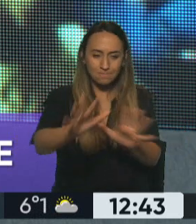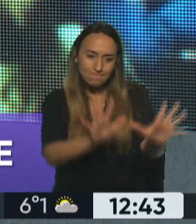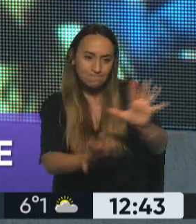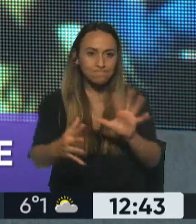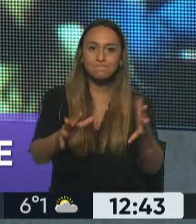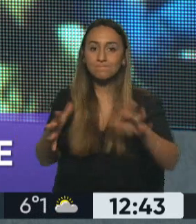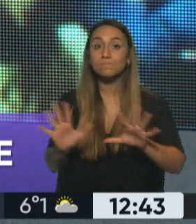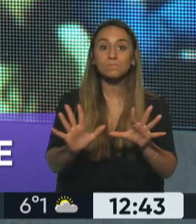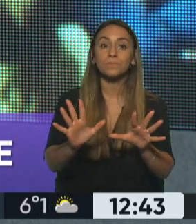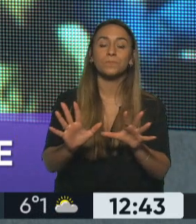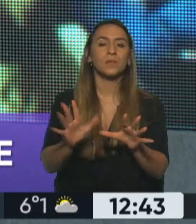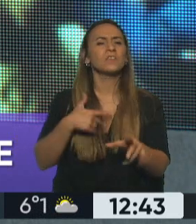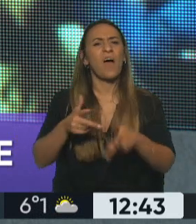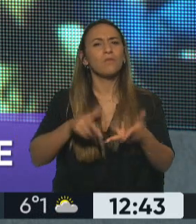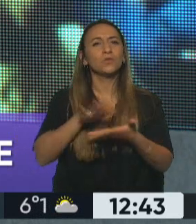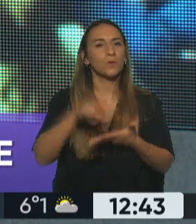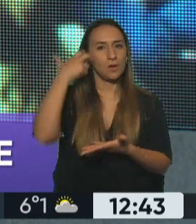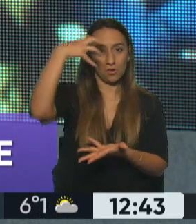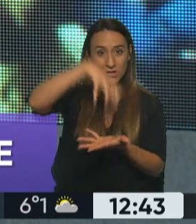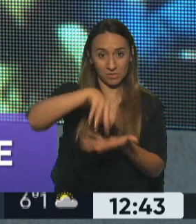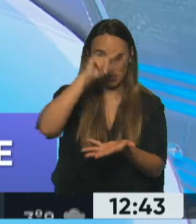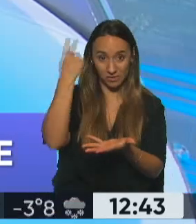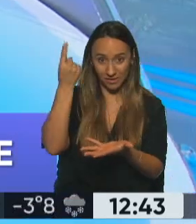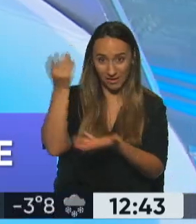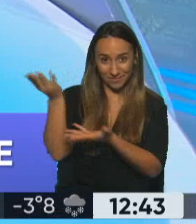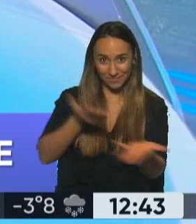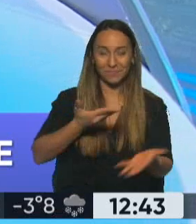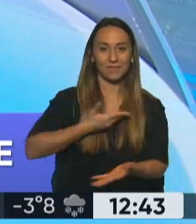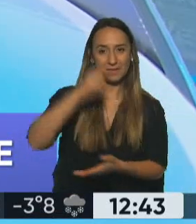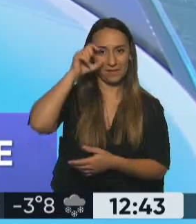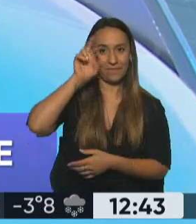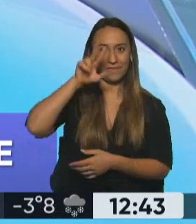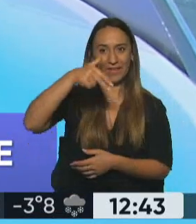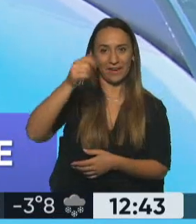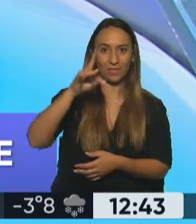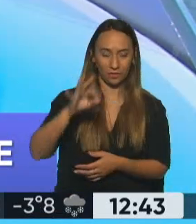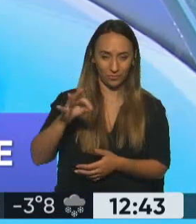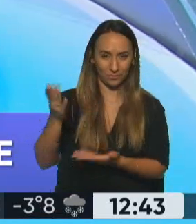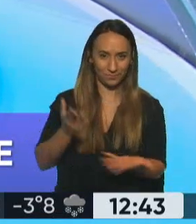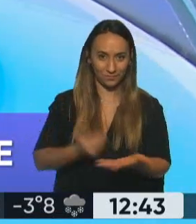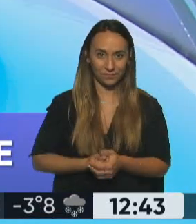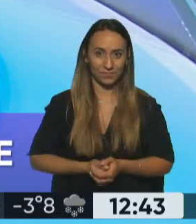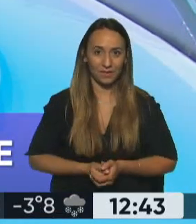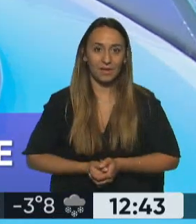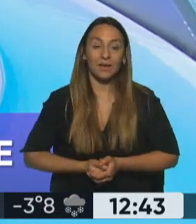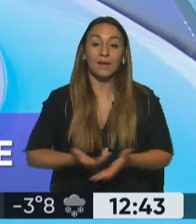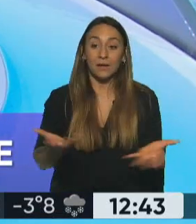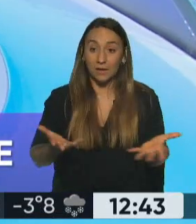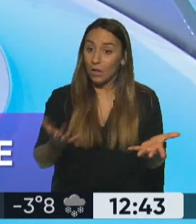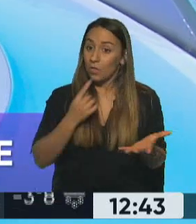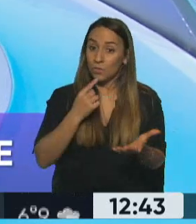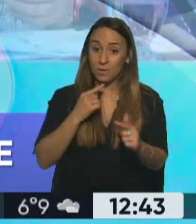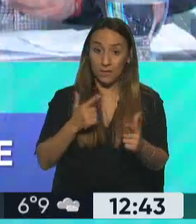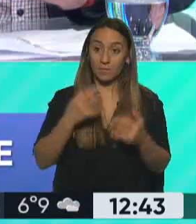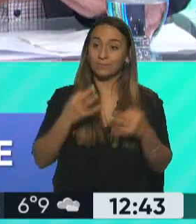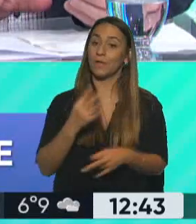Congreso Nacional. Y cuando hablamos de Congreso Nacional, hablamos de Fernando Frakelli. Hola Vero, bien, muy bien. Bueno, sin dudas, en las dos cámaras,